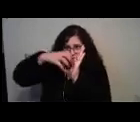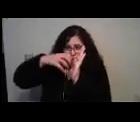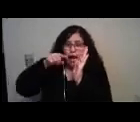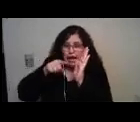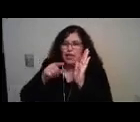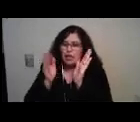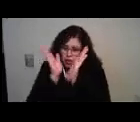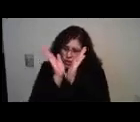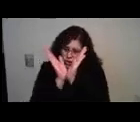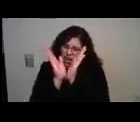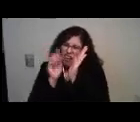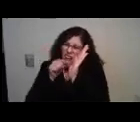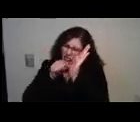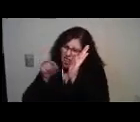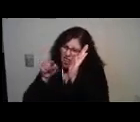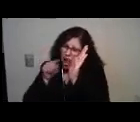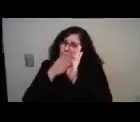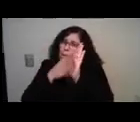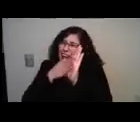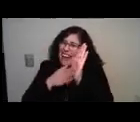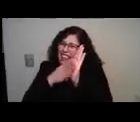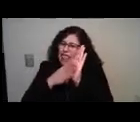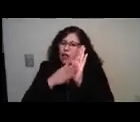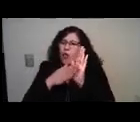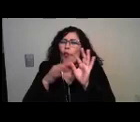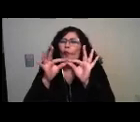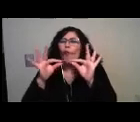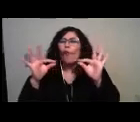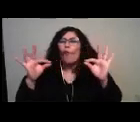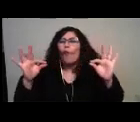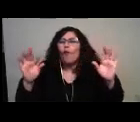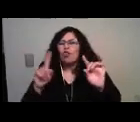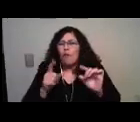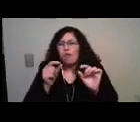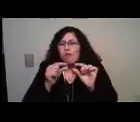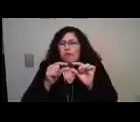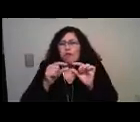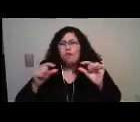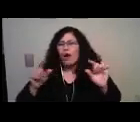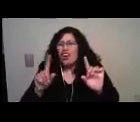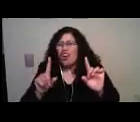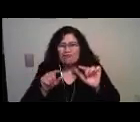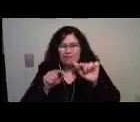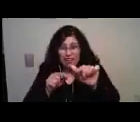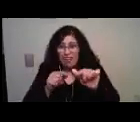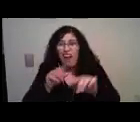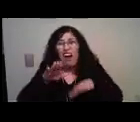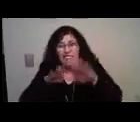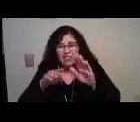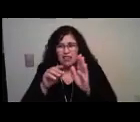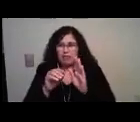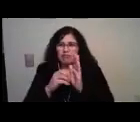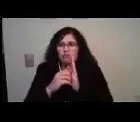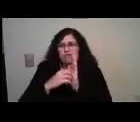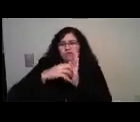mucho menos grueso, digamos, ¿ya? Y eso significa que a veces se forman estas pequeñas regiones, ¿ya? Como pequeñas pelotitas, ¿ya? Y